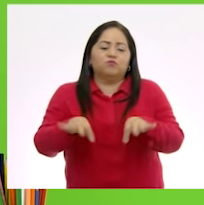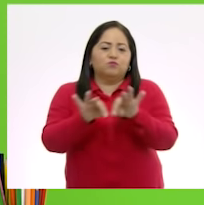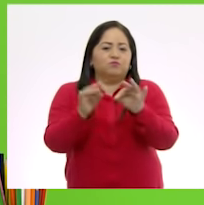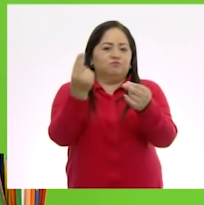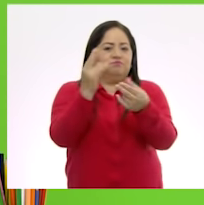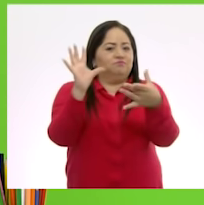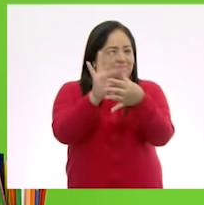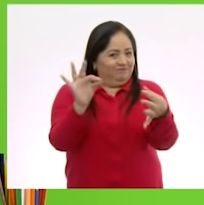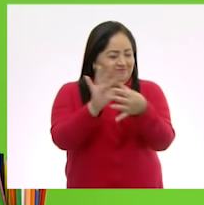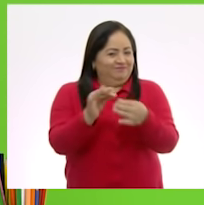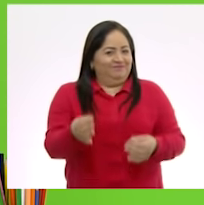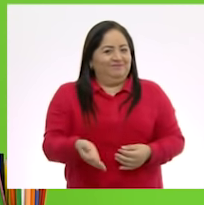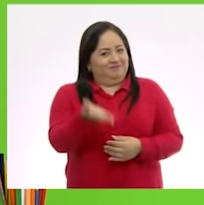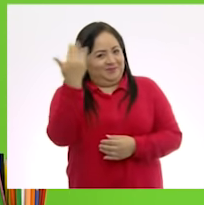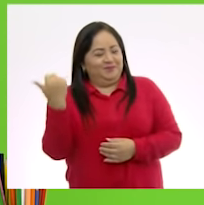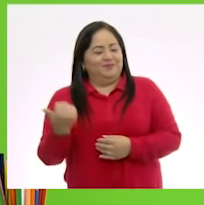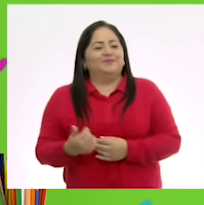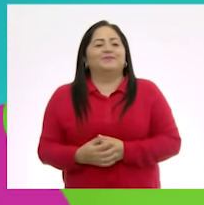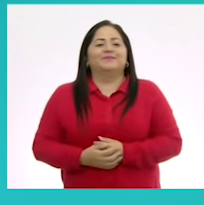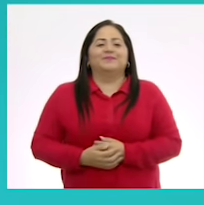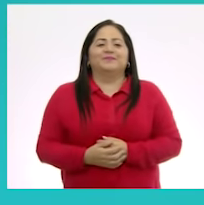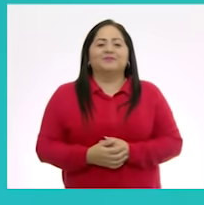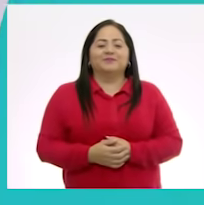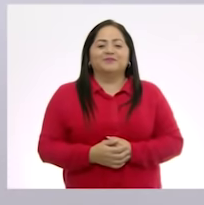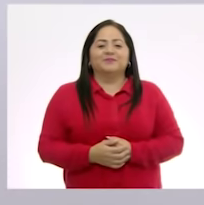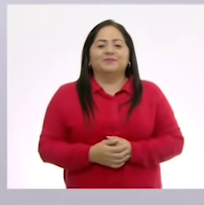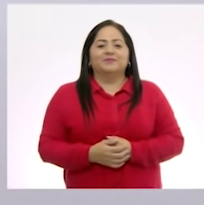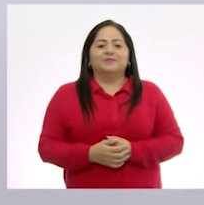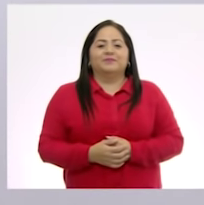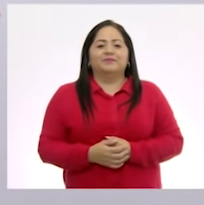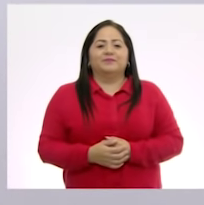importante que decirnos. ¡Vamos con él!